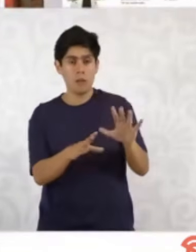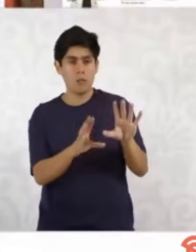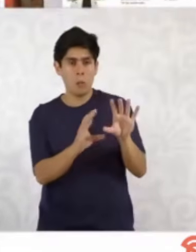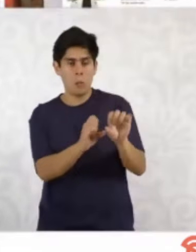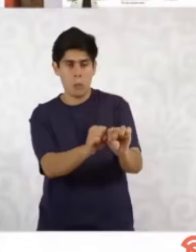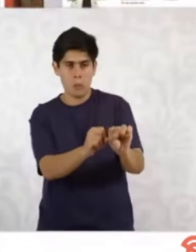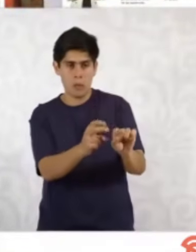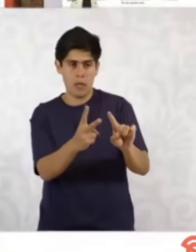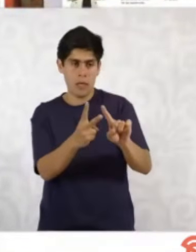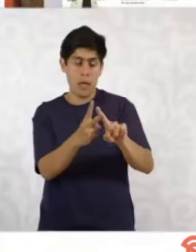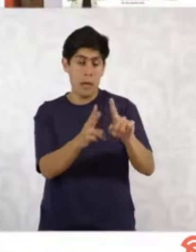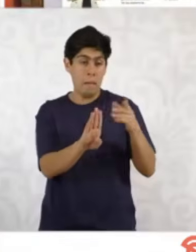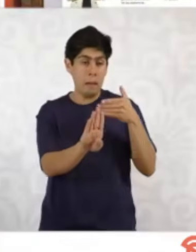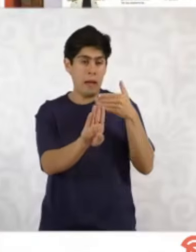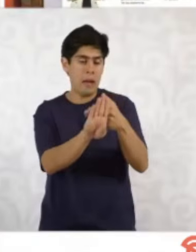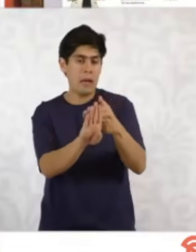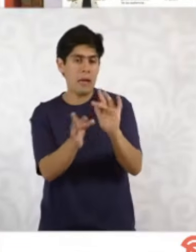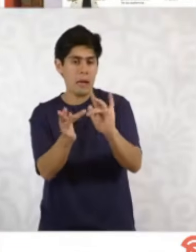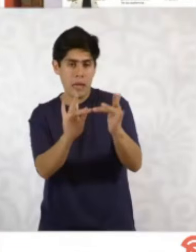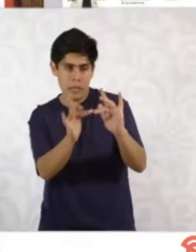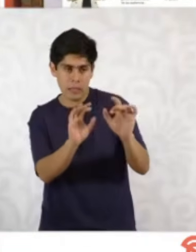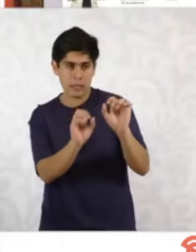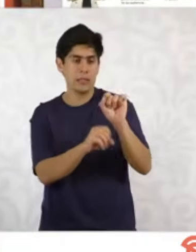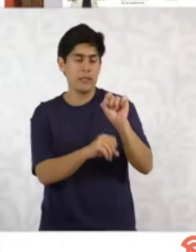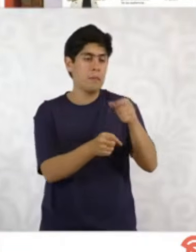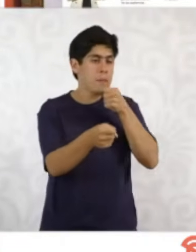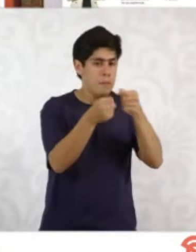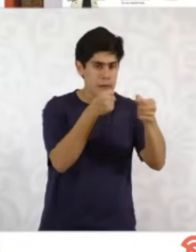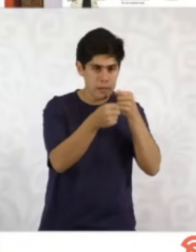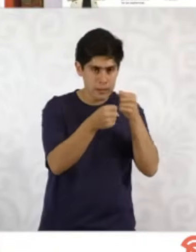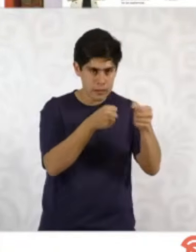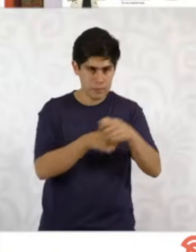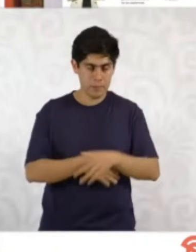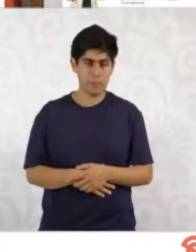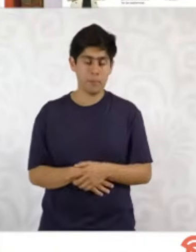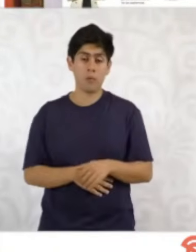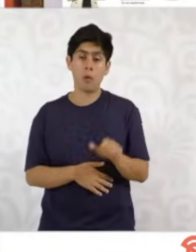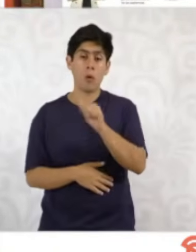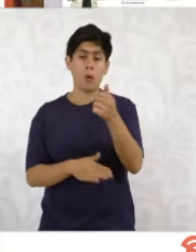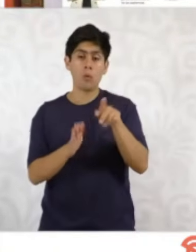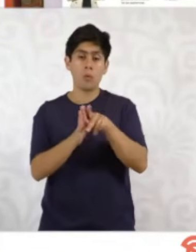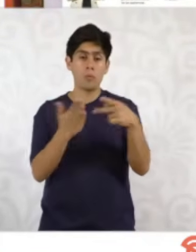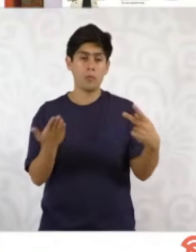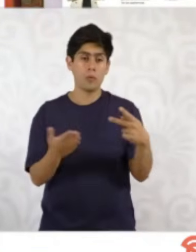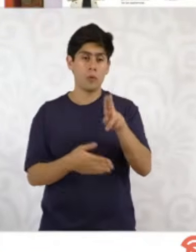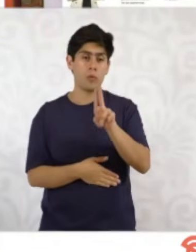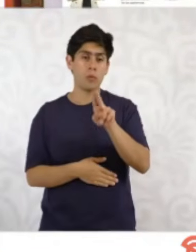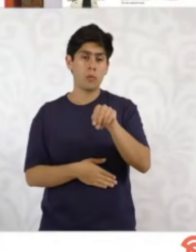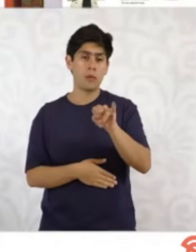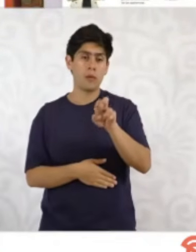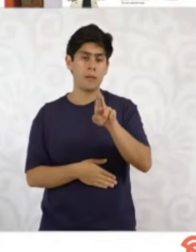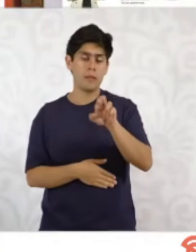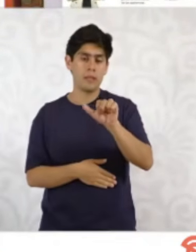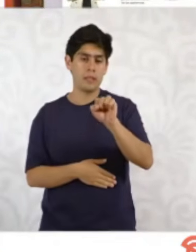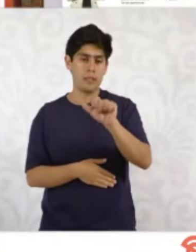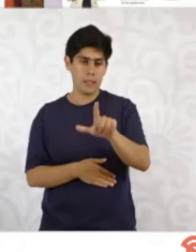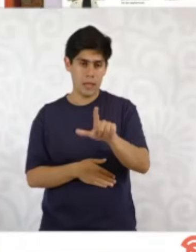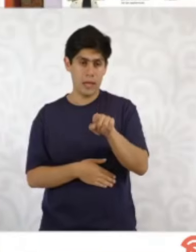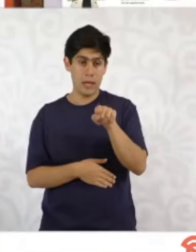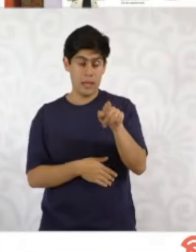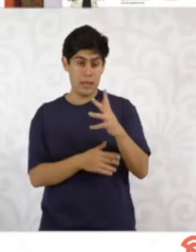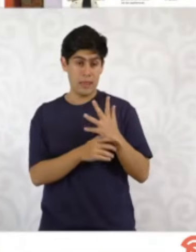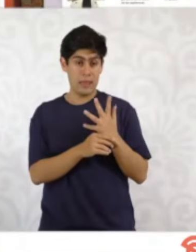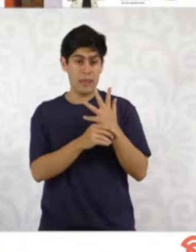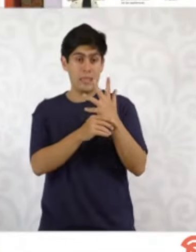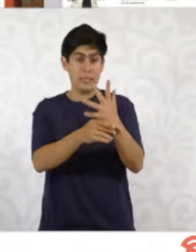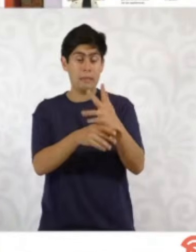redes, Reforma. El Universal retoma que la CIRT dice que en riesgo libertad de expresión